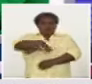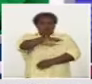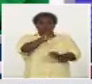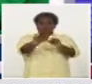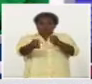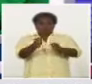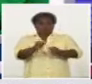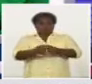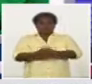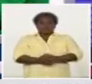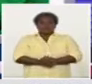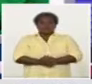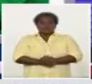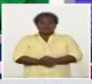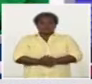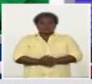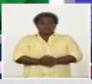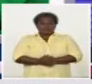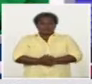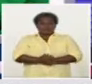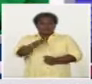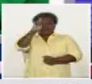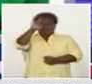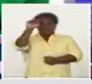casos. Activos, una cifra elevada,